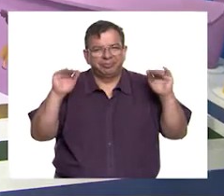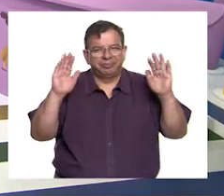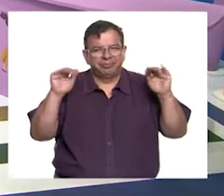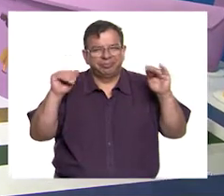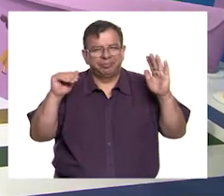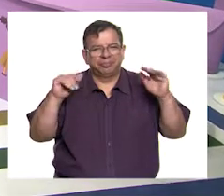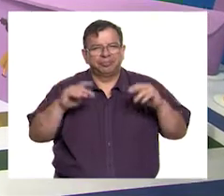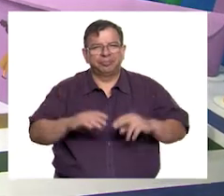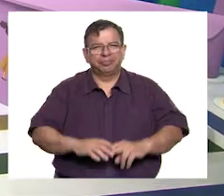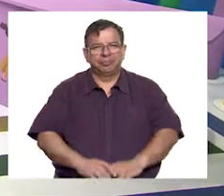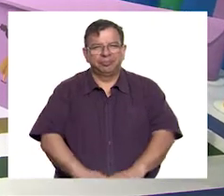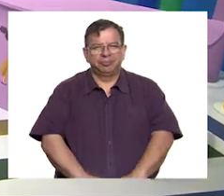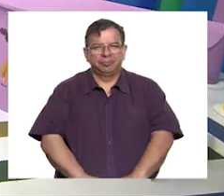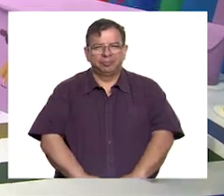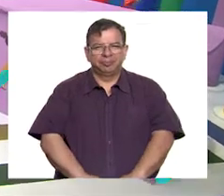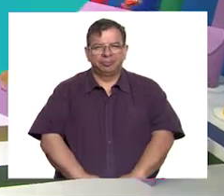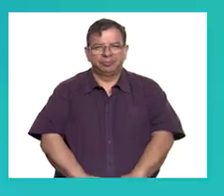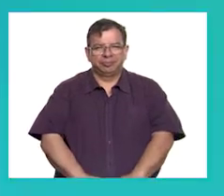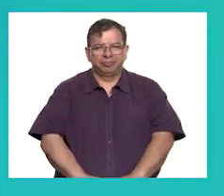¡Adiós!